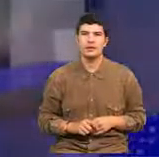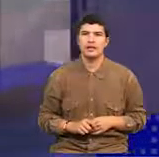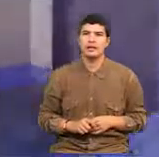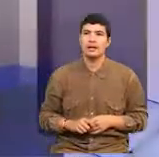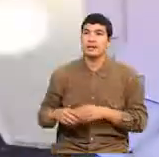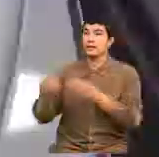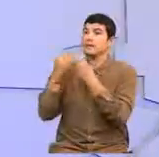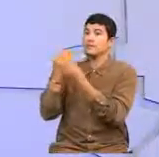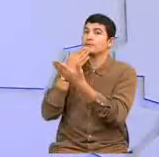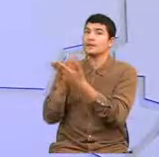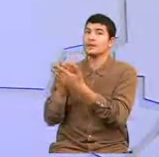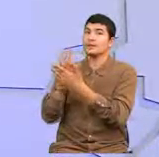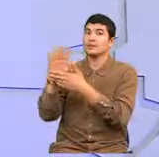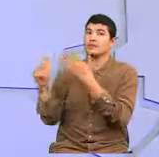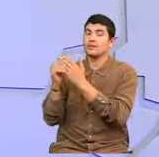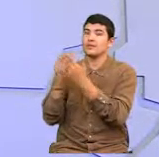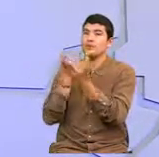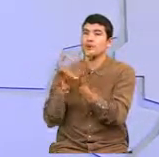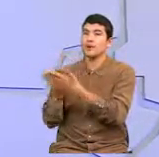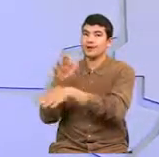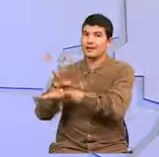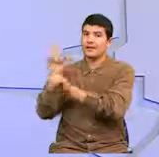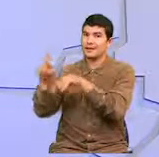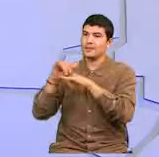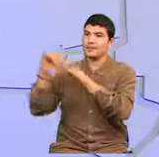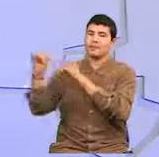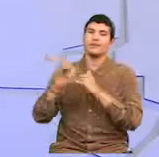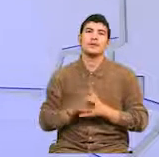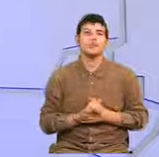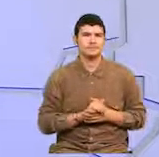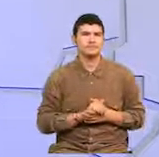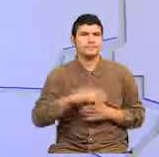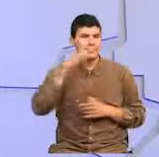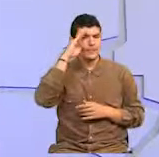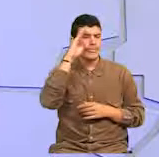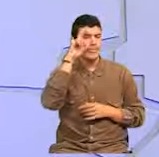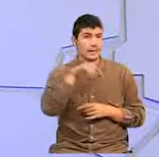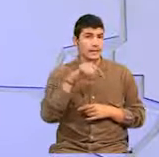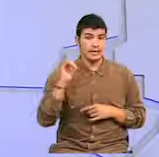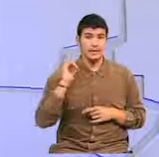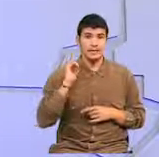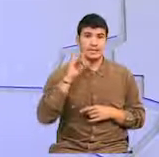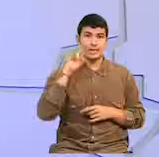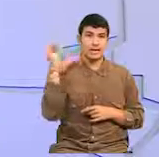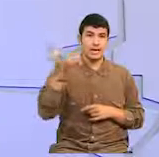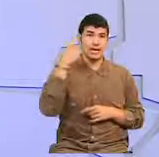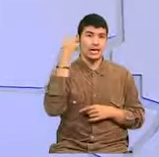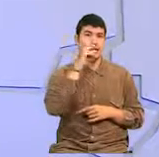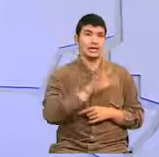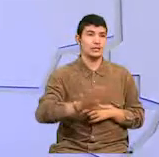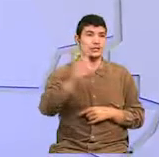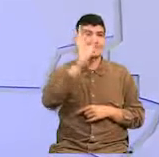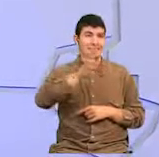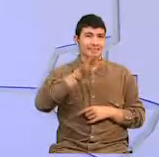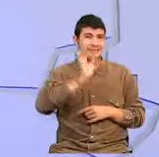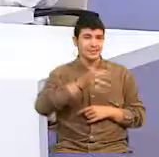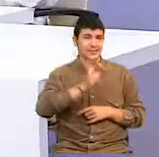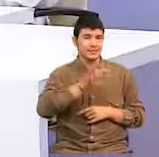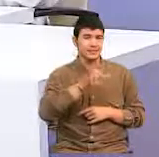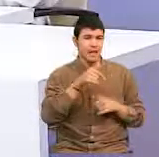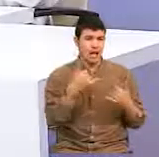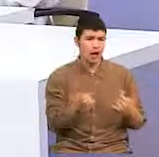Samir, muchísimas gracias a usted y muy buena tarde. General, el Ejército Nacional siempre, no ahora, ha venido desarrollando